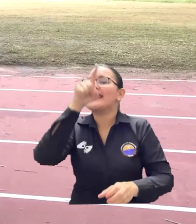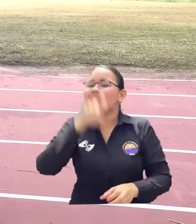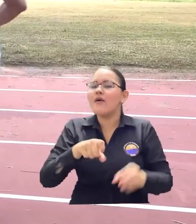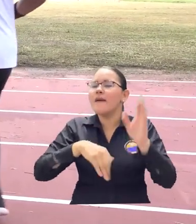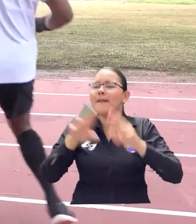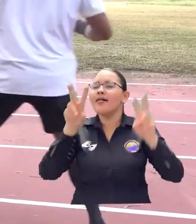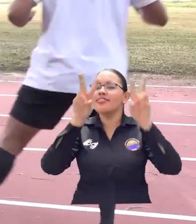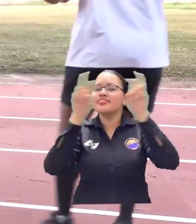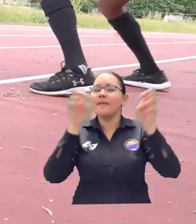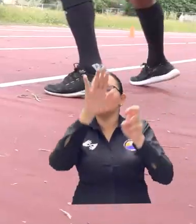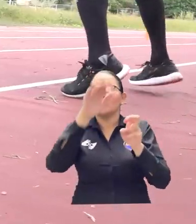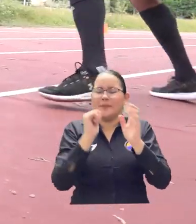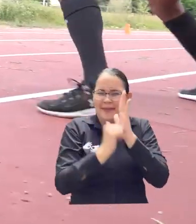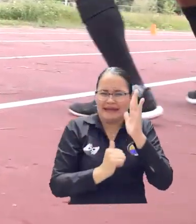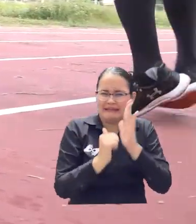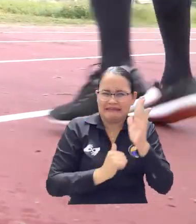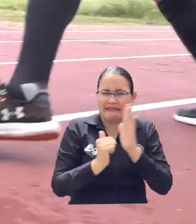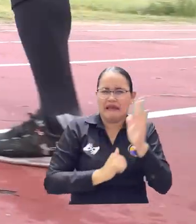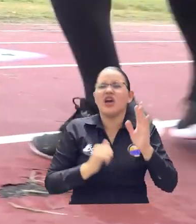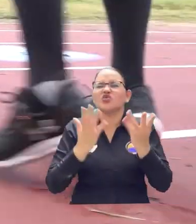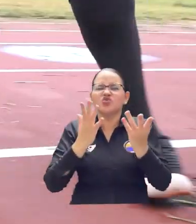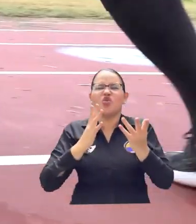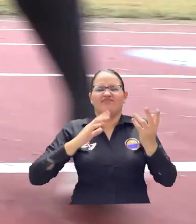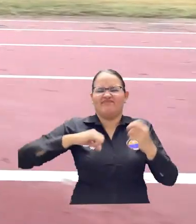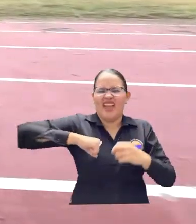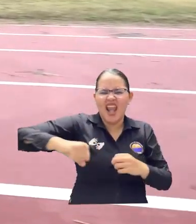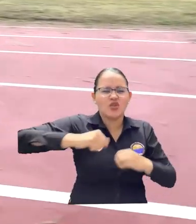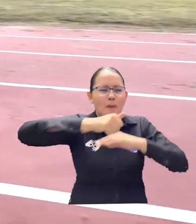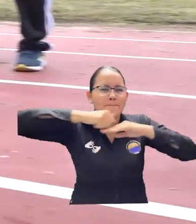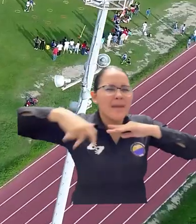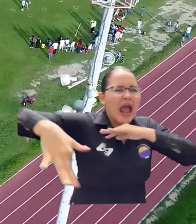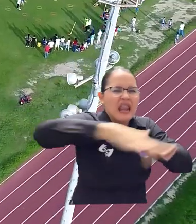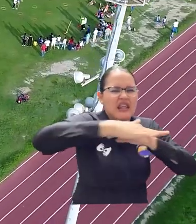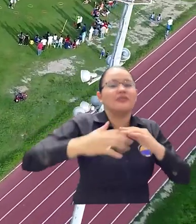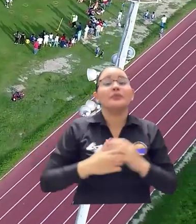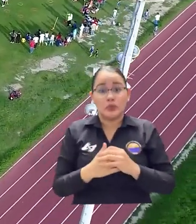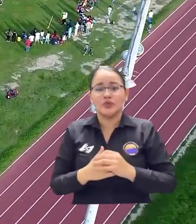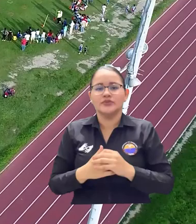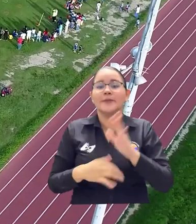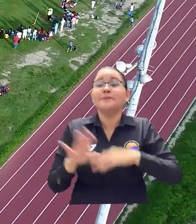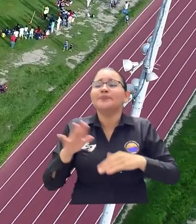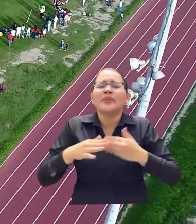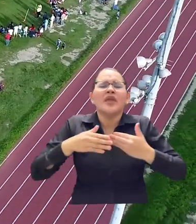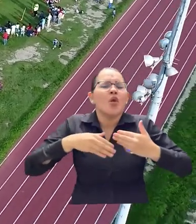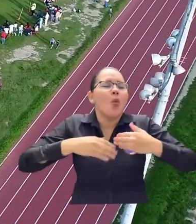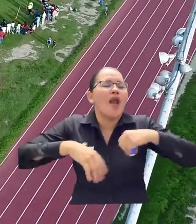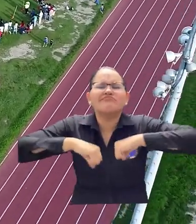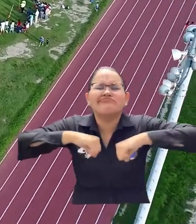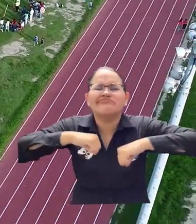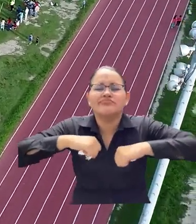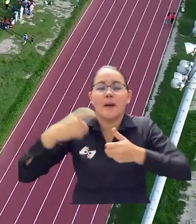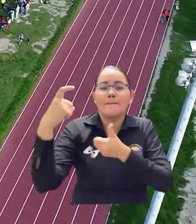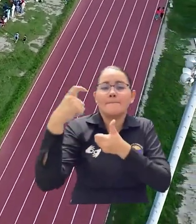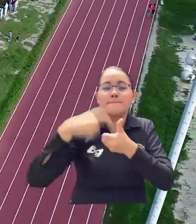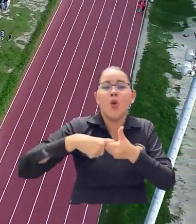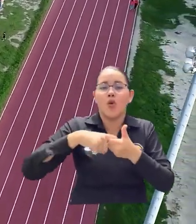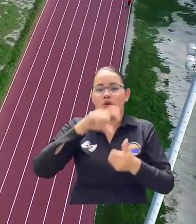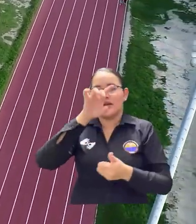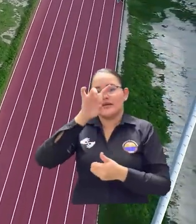y siempre ha habido, digamos, esa ayuda ahí institucional de parte de la academia con el deporte, ¿no?